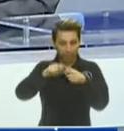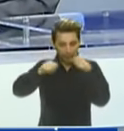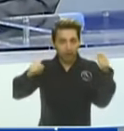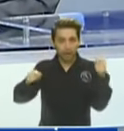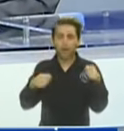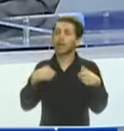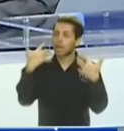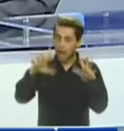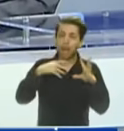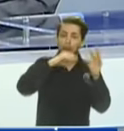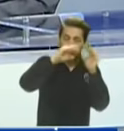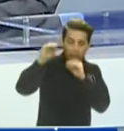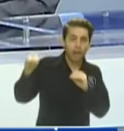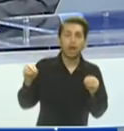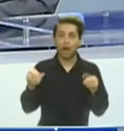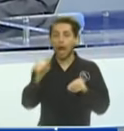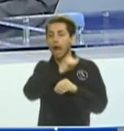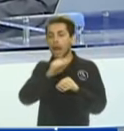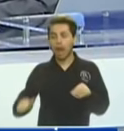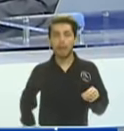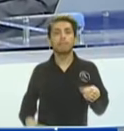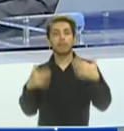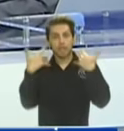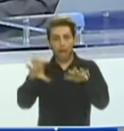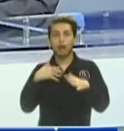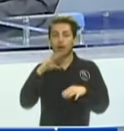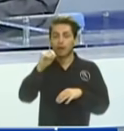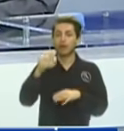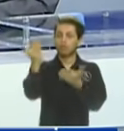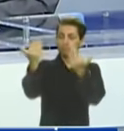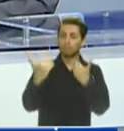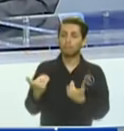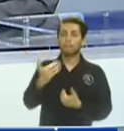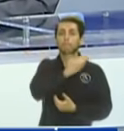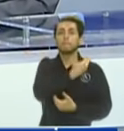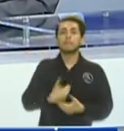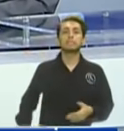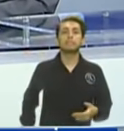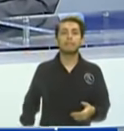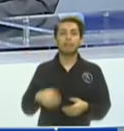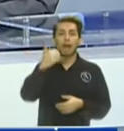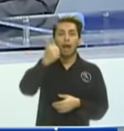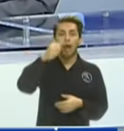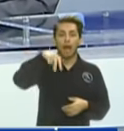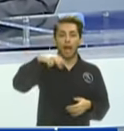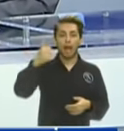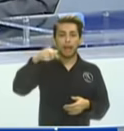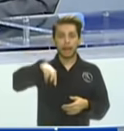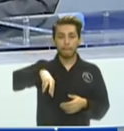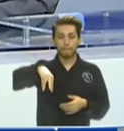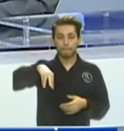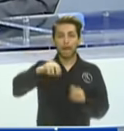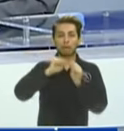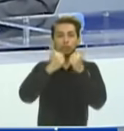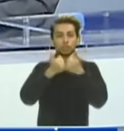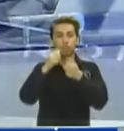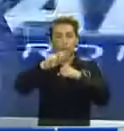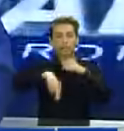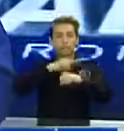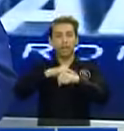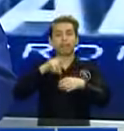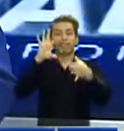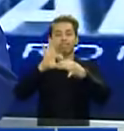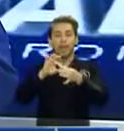tema del agua. Hoy estuvo el presidente de la ANAM y la gerente de Empagua y el alcalde municipal. Vamos a ayudar a